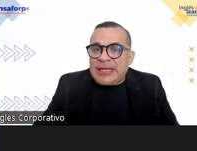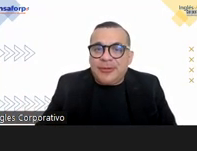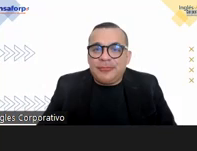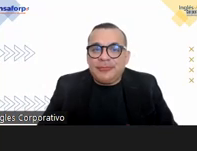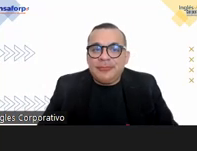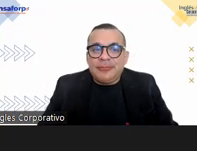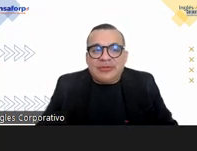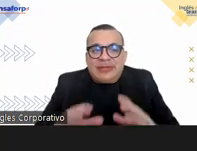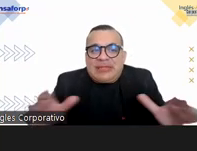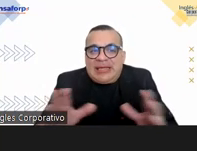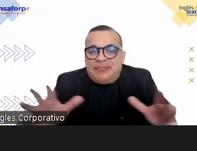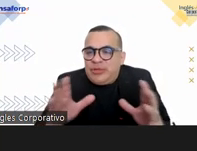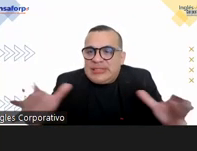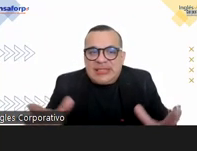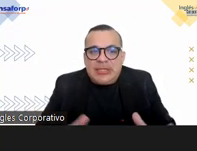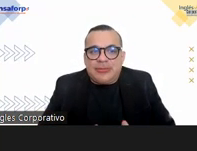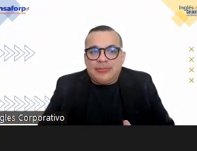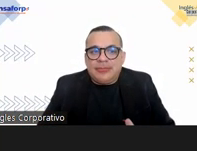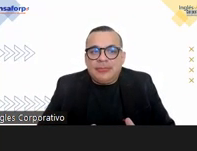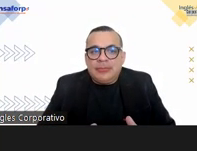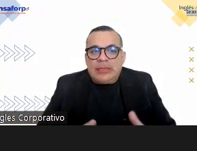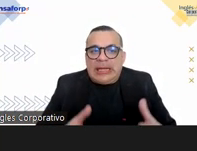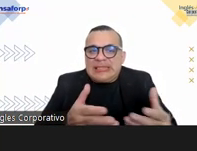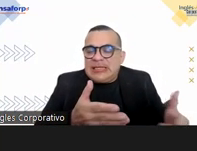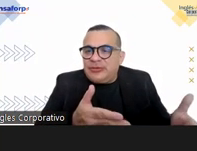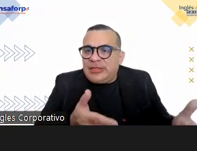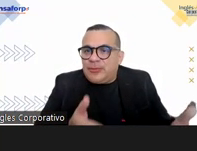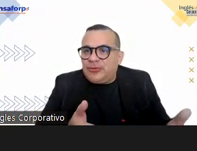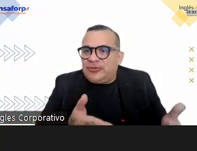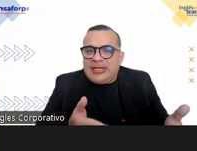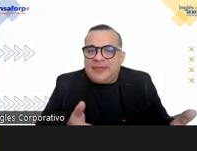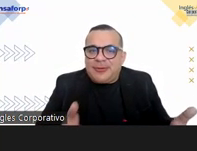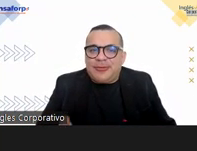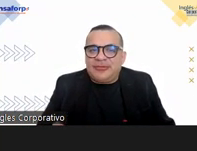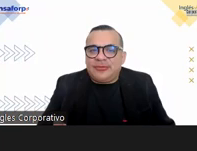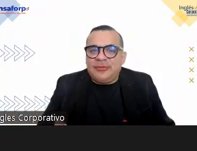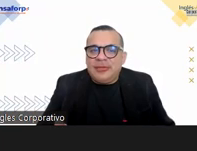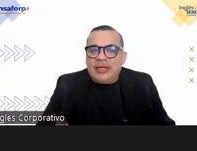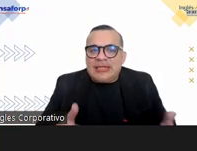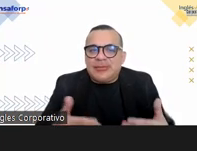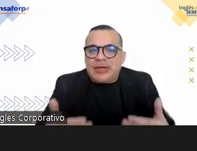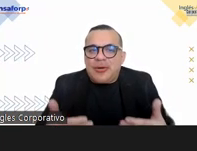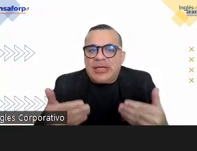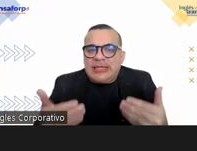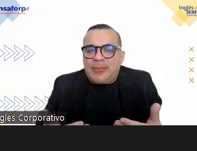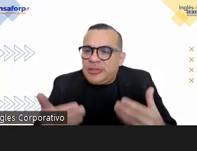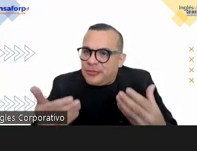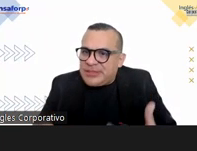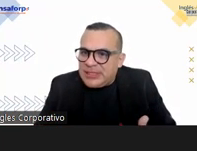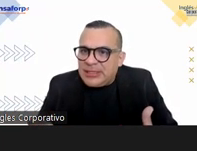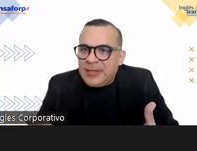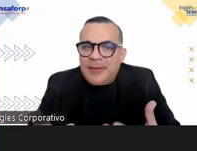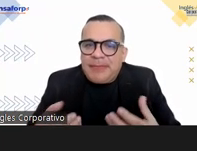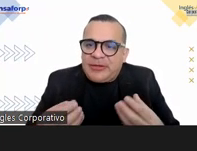tenían inventario. Entonces, es muy sencillo. La asignación de recursos tiene que ver con eso, asegurarnos que tengamos